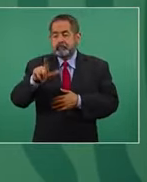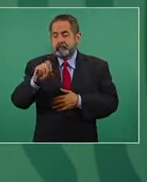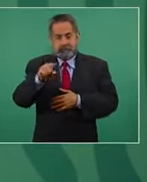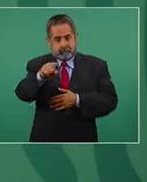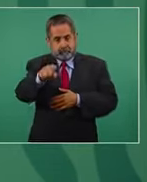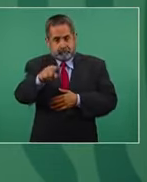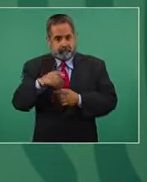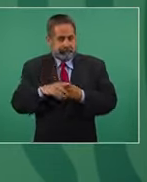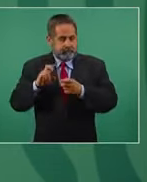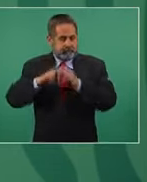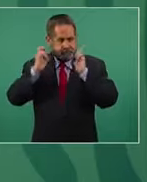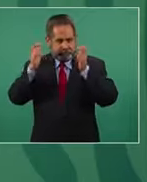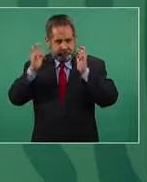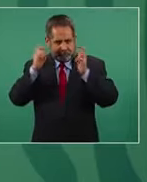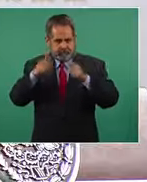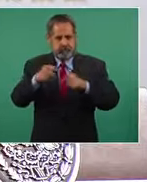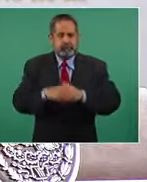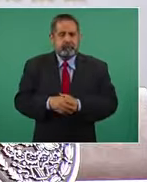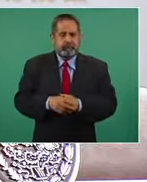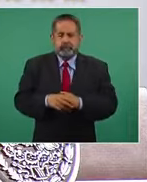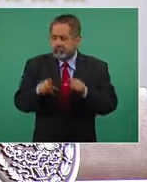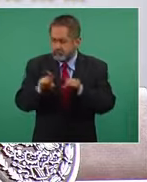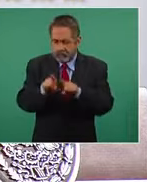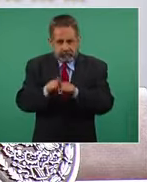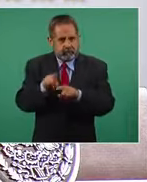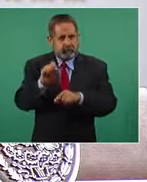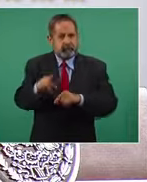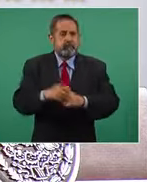el caso de Chiapas, es lo mismo,